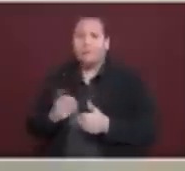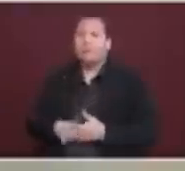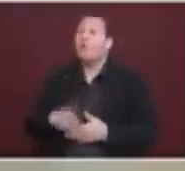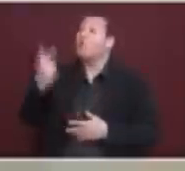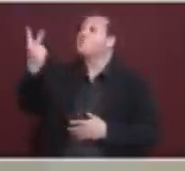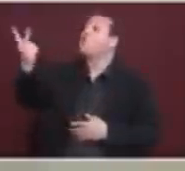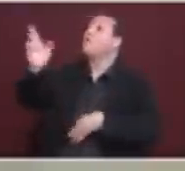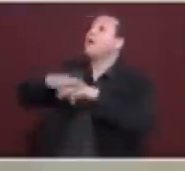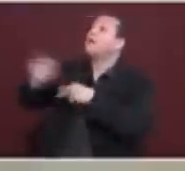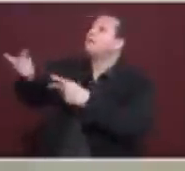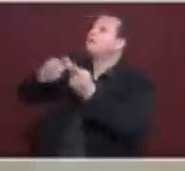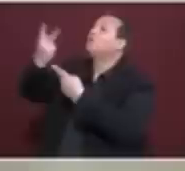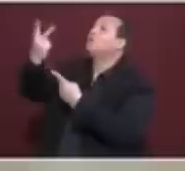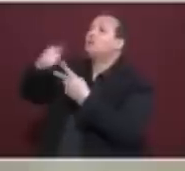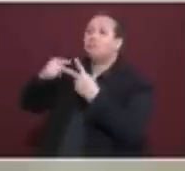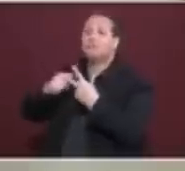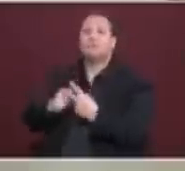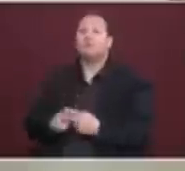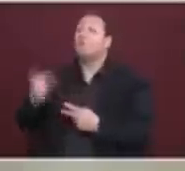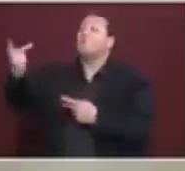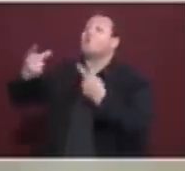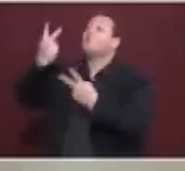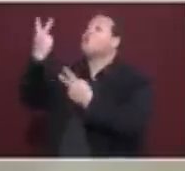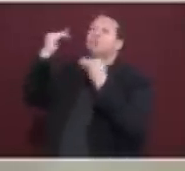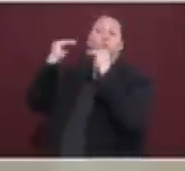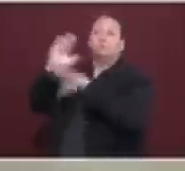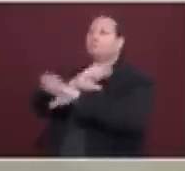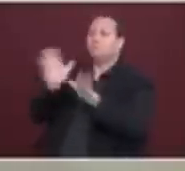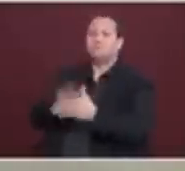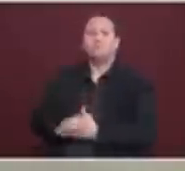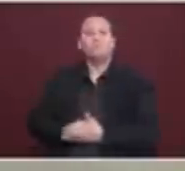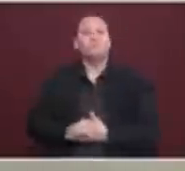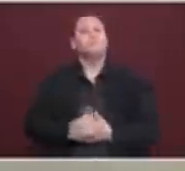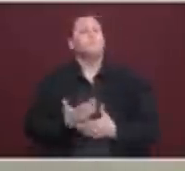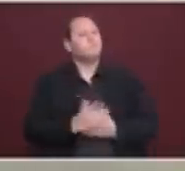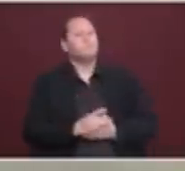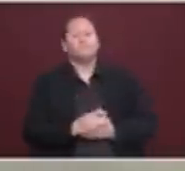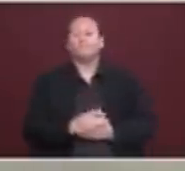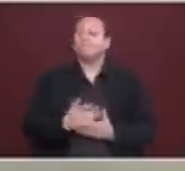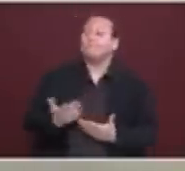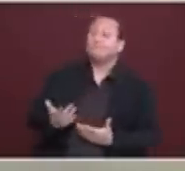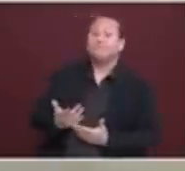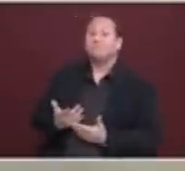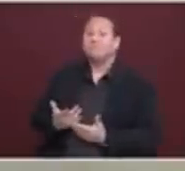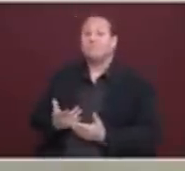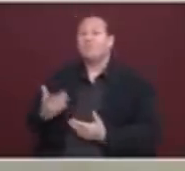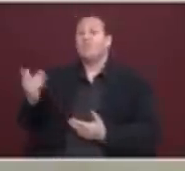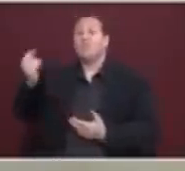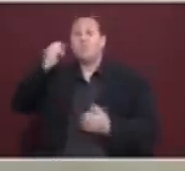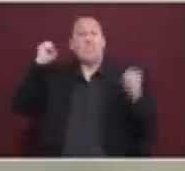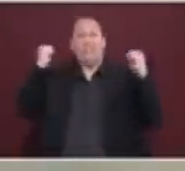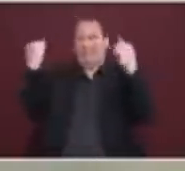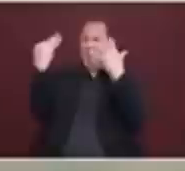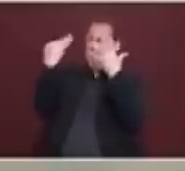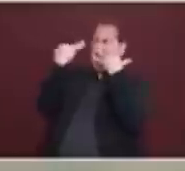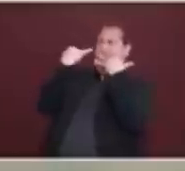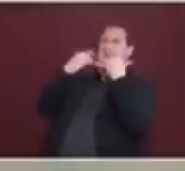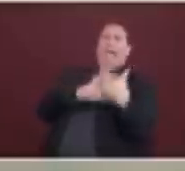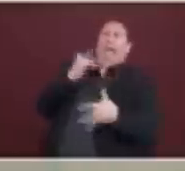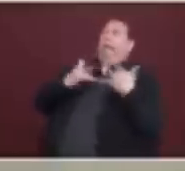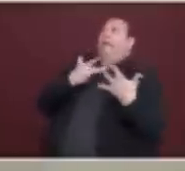presidente 2 más aunque me hagan un motín emocional